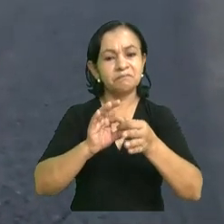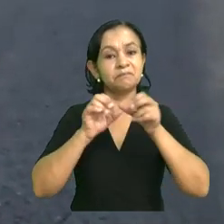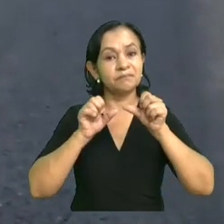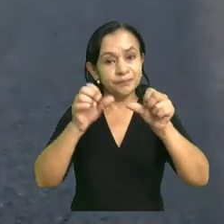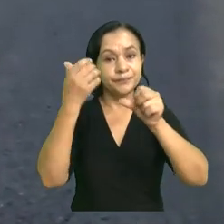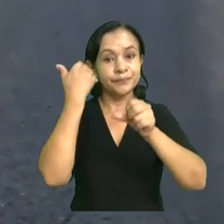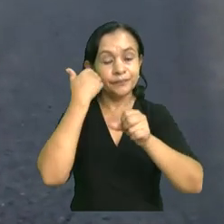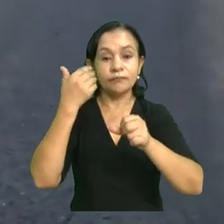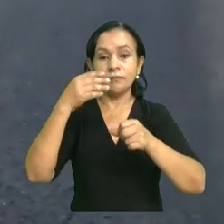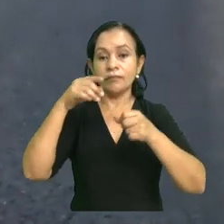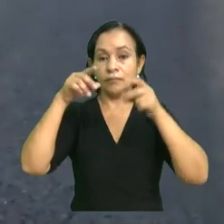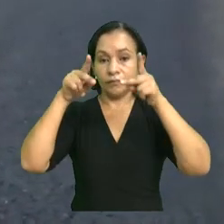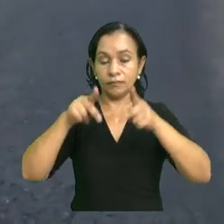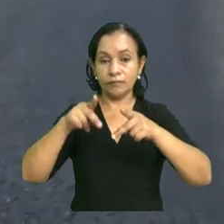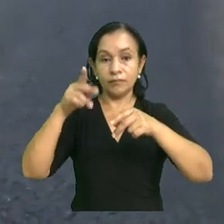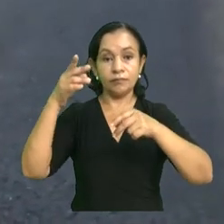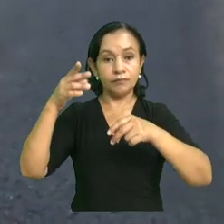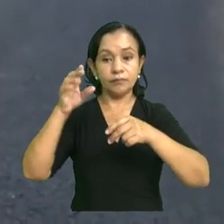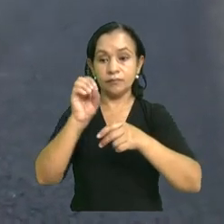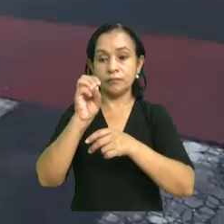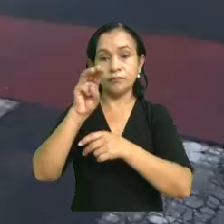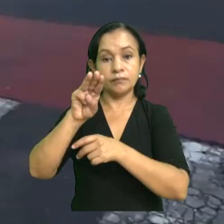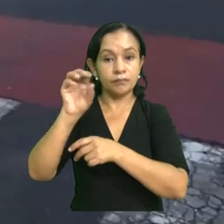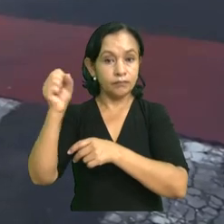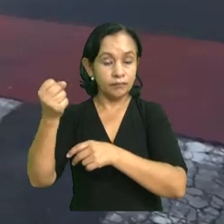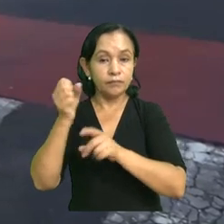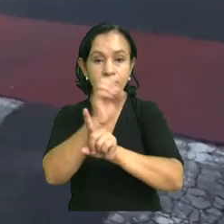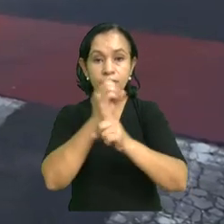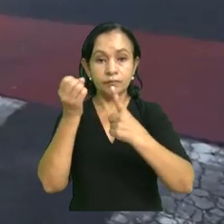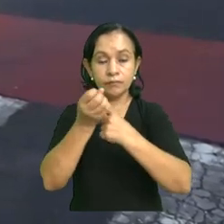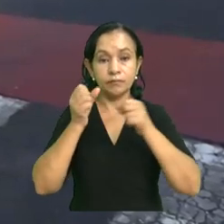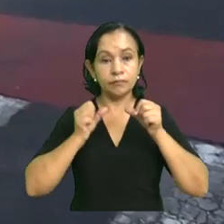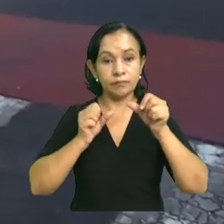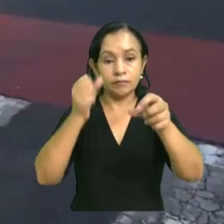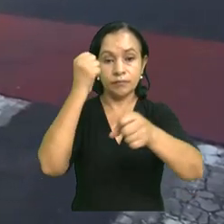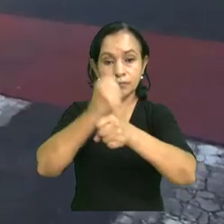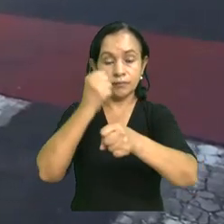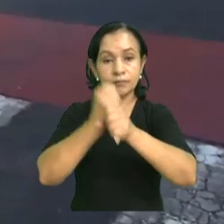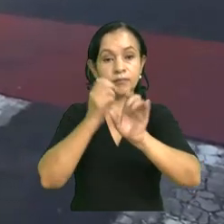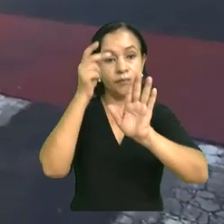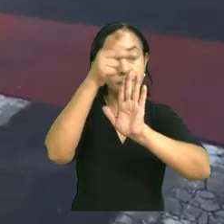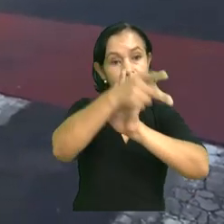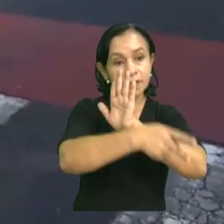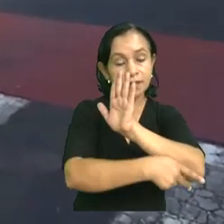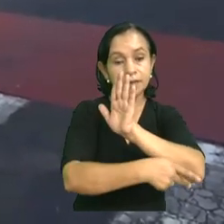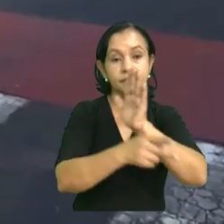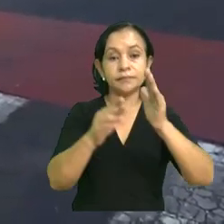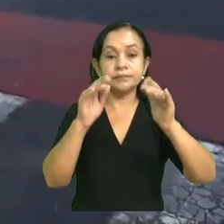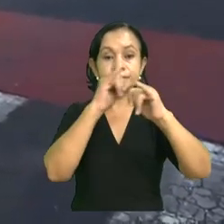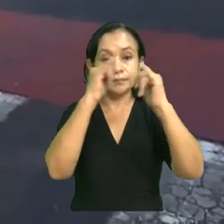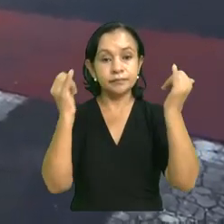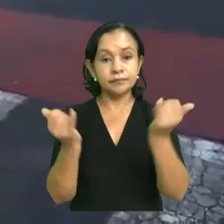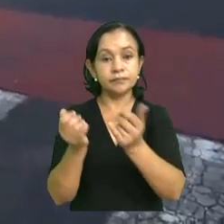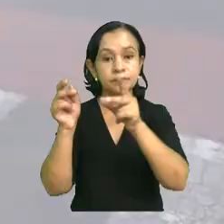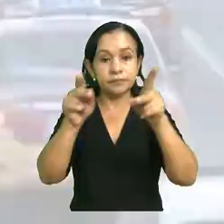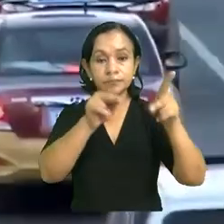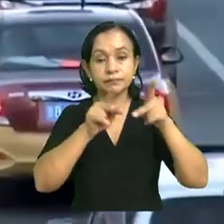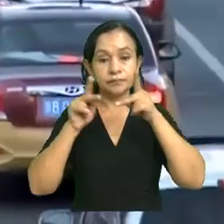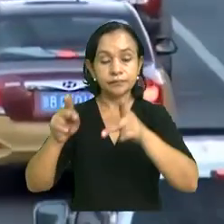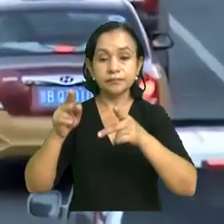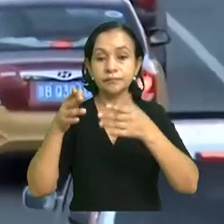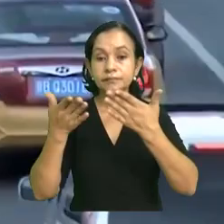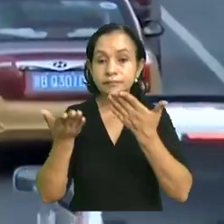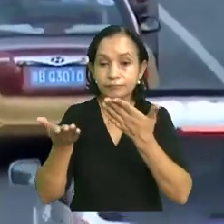El jefe de la OMS destacó que su organización continuará trabajando con países y la comunidad internacional para cerrar las